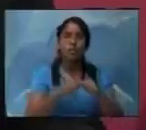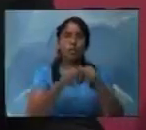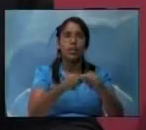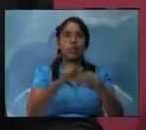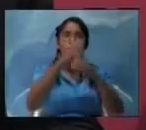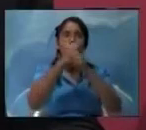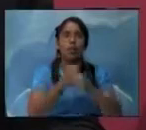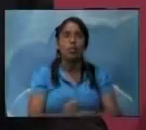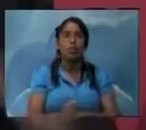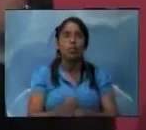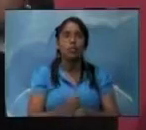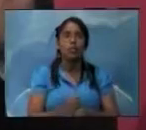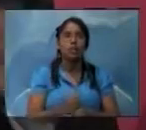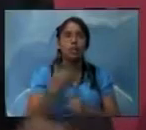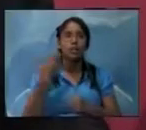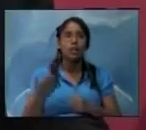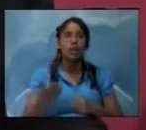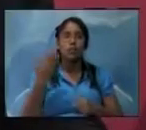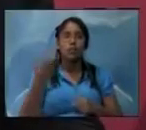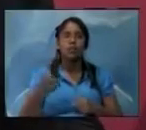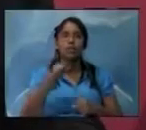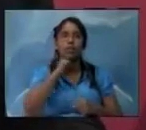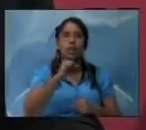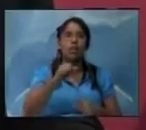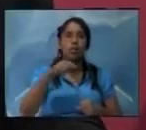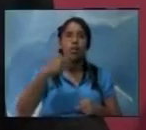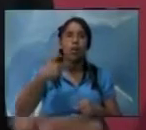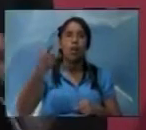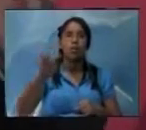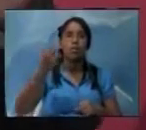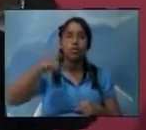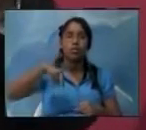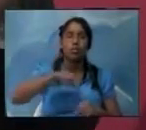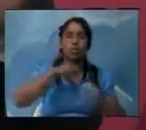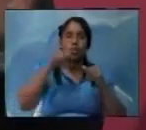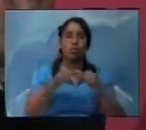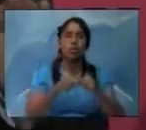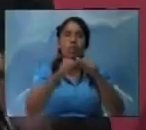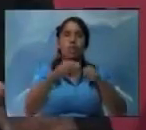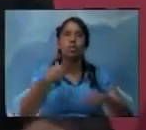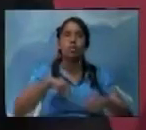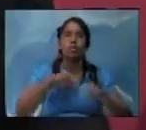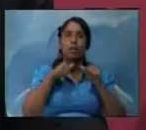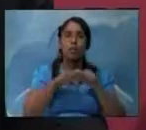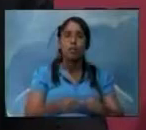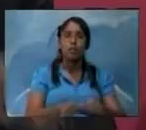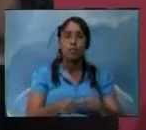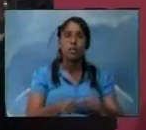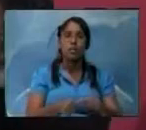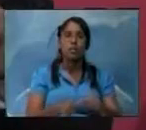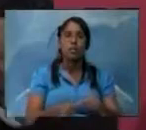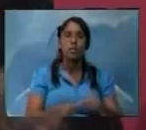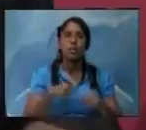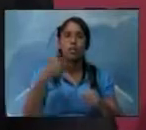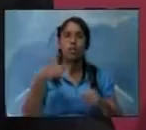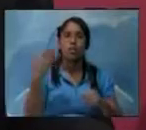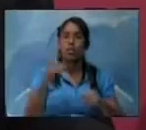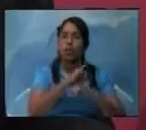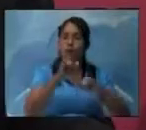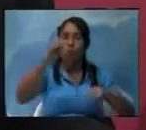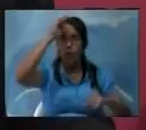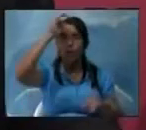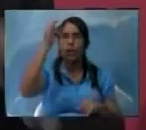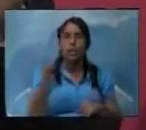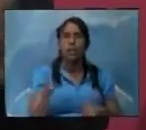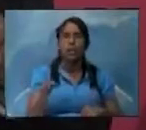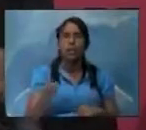mantenemos la confianza. Qué importante es cuando nosotros mantenemos nuestra firmeza en lo que hemos